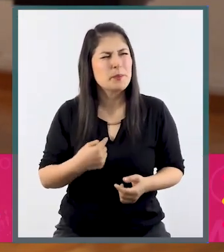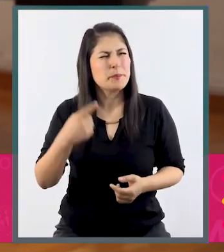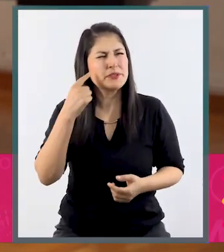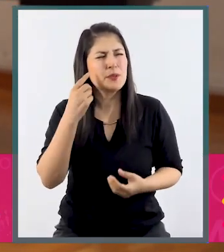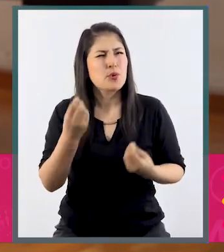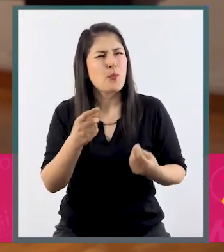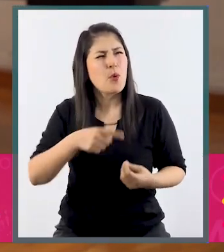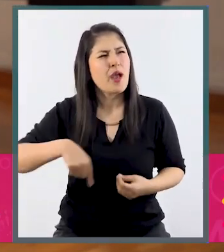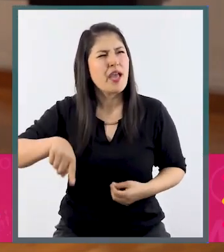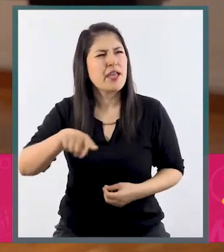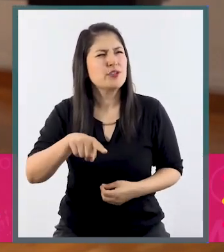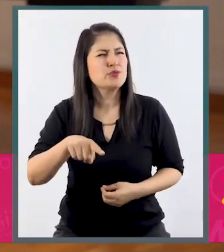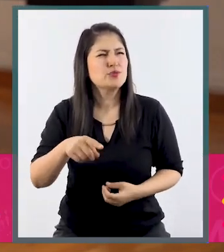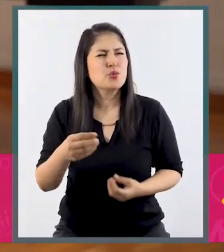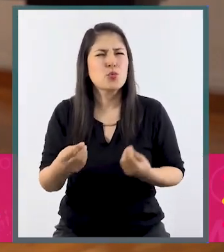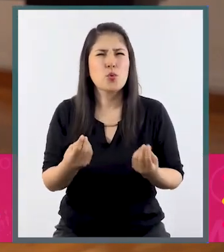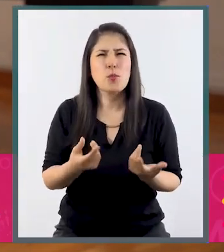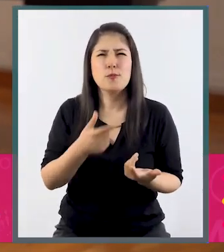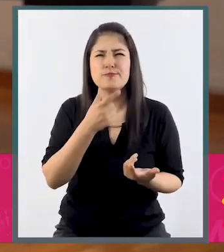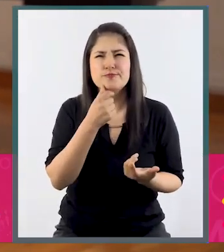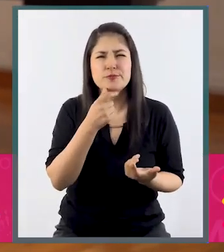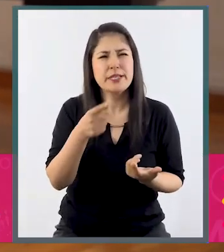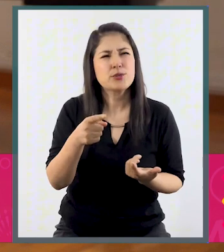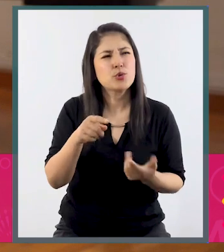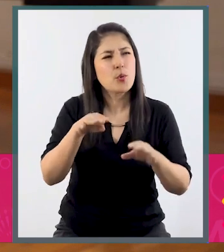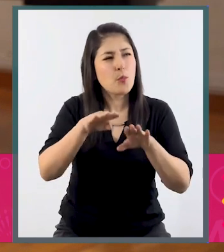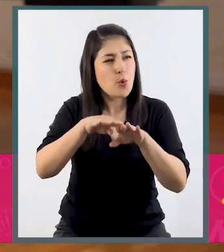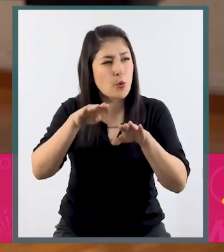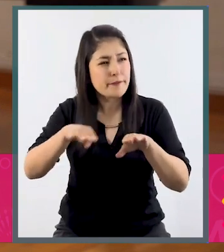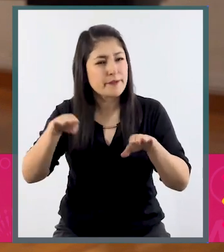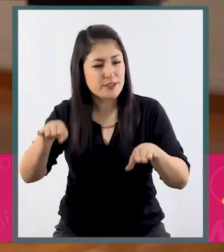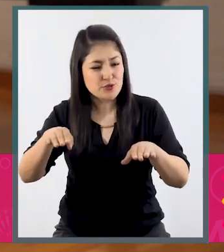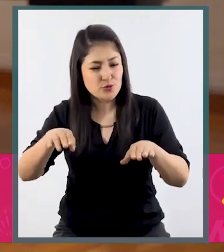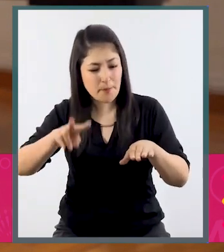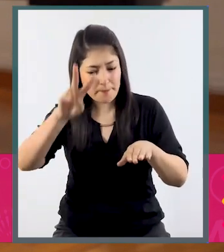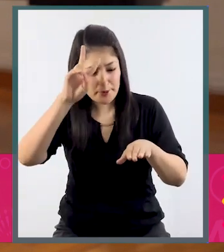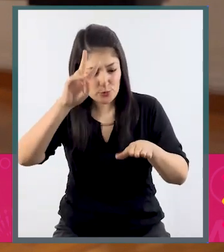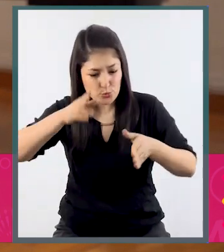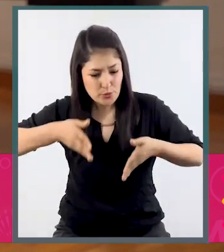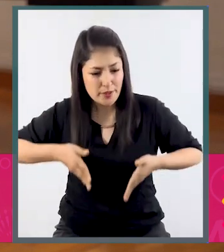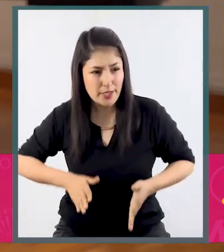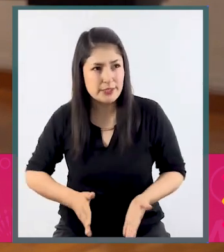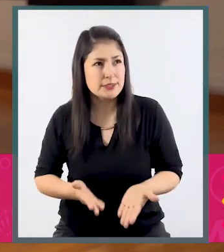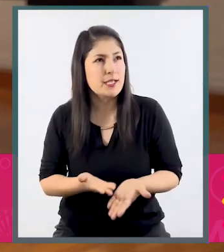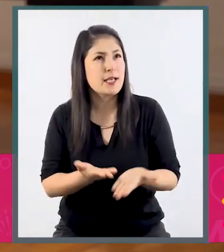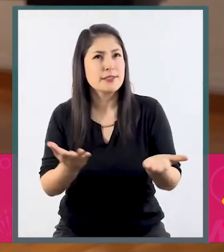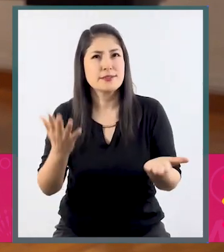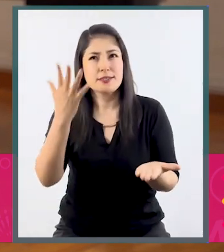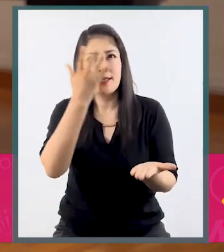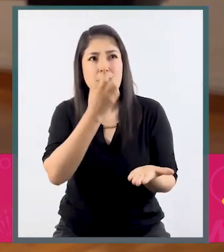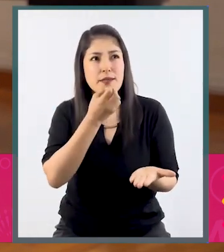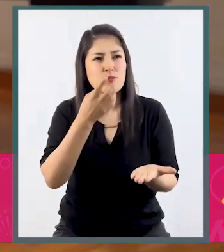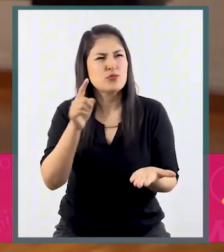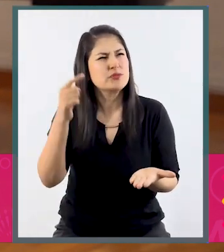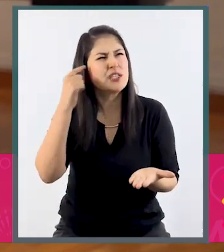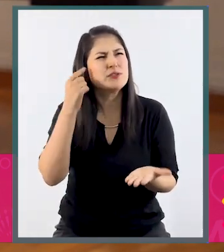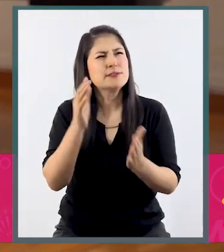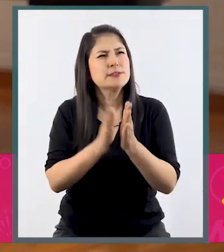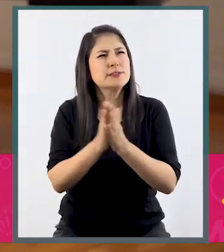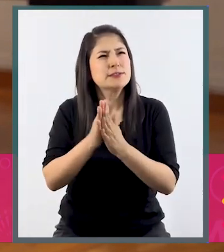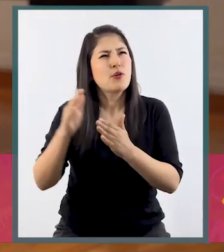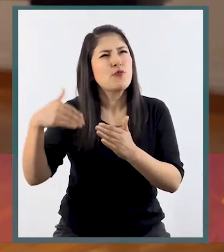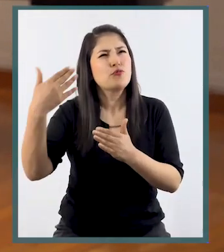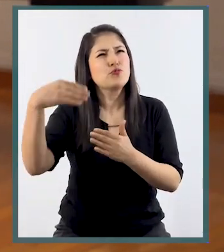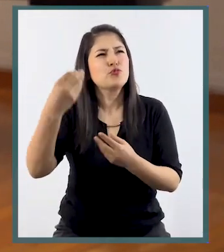cosa podían sentir ellos, tratar de simular qué sentían ellos de nacer en este país tan bonito y el futuro que